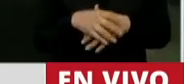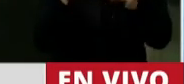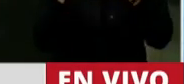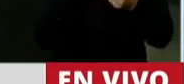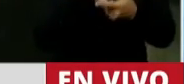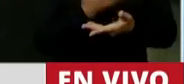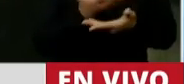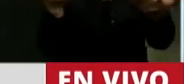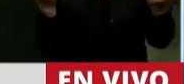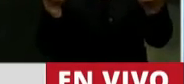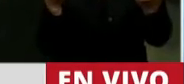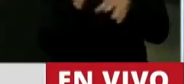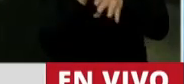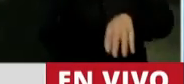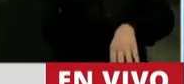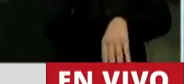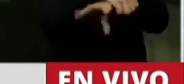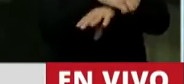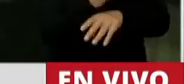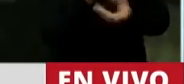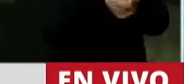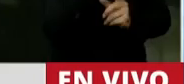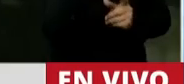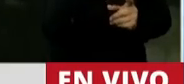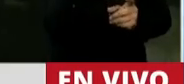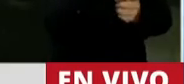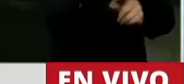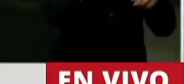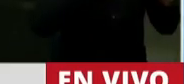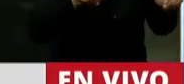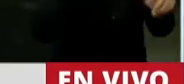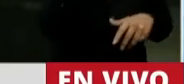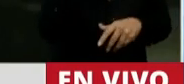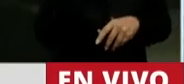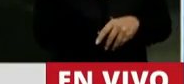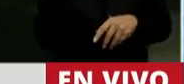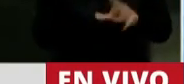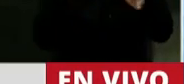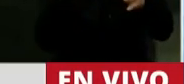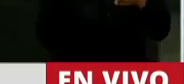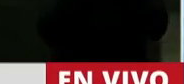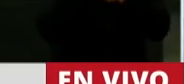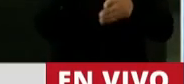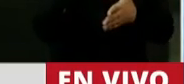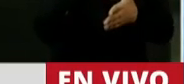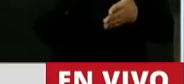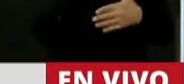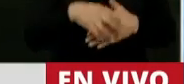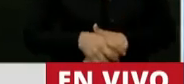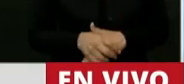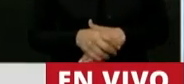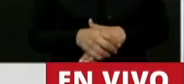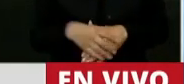mostrado indiferente frente a la industria nacional. Y esto es lo que pasó a fines de septiembre, en la oportunidad que un grupo